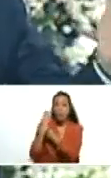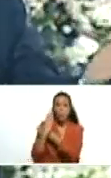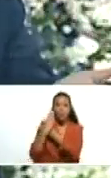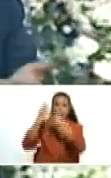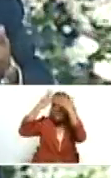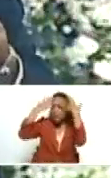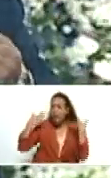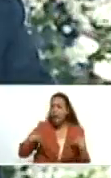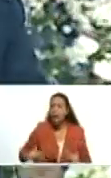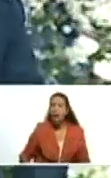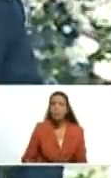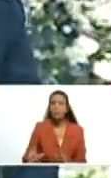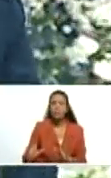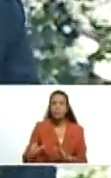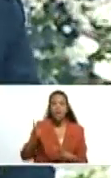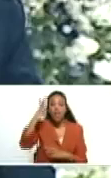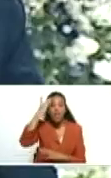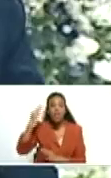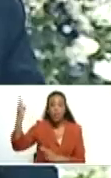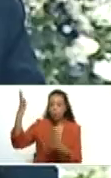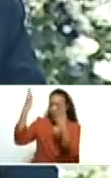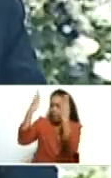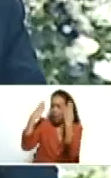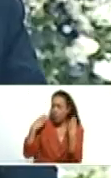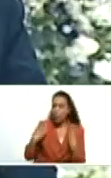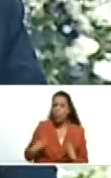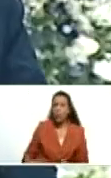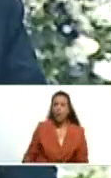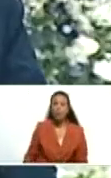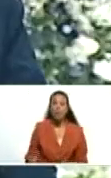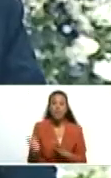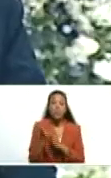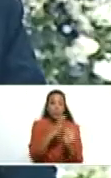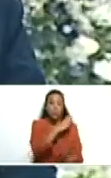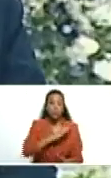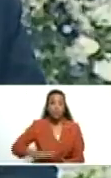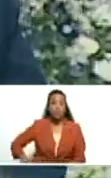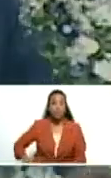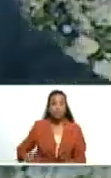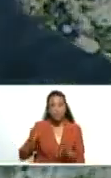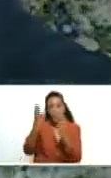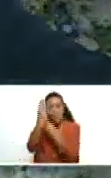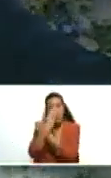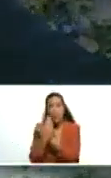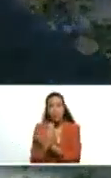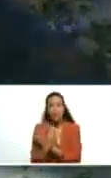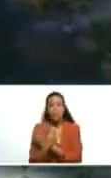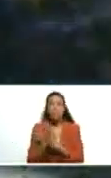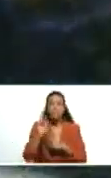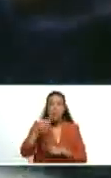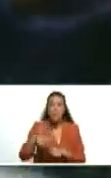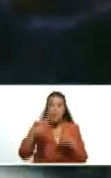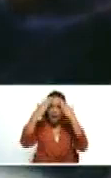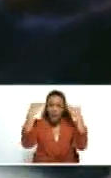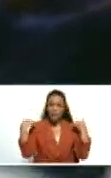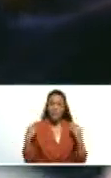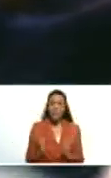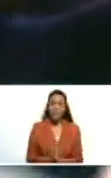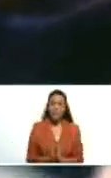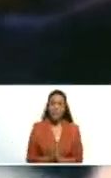el manto sagrado de nuestro Dios y de nuestro Señor Jesucristo y de la chinita que me salvó de los